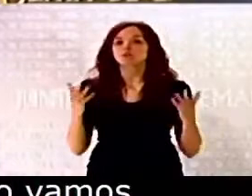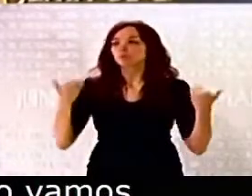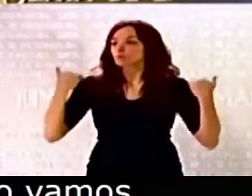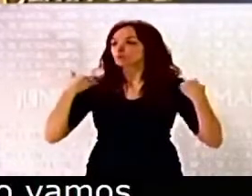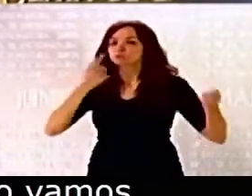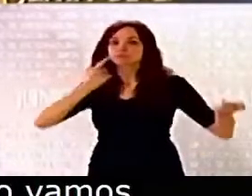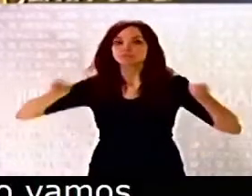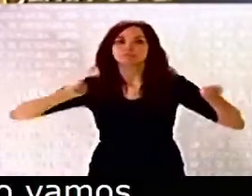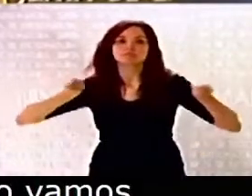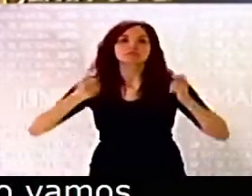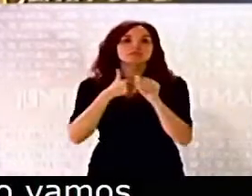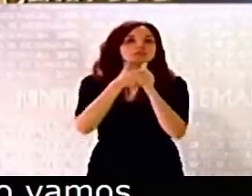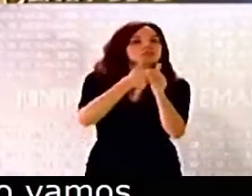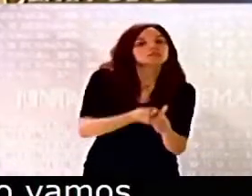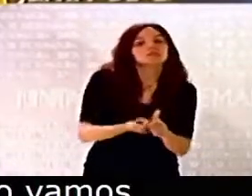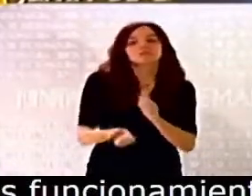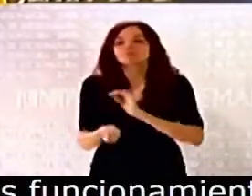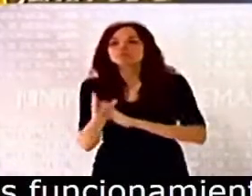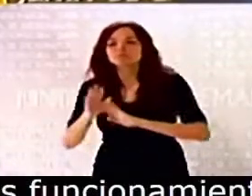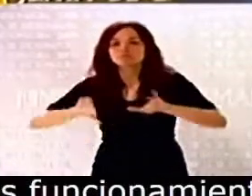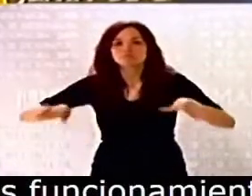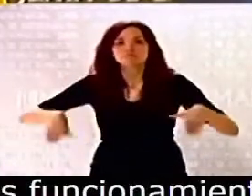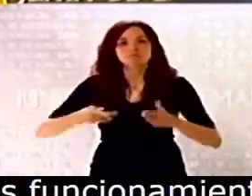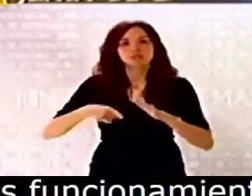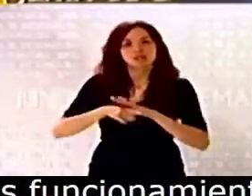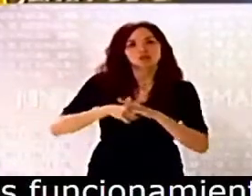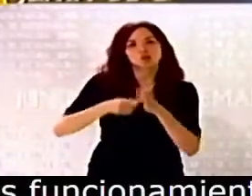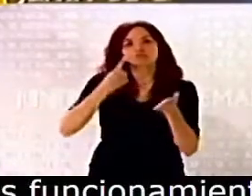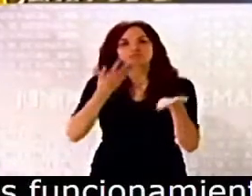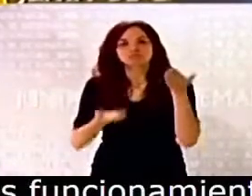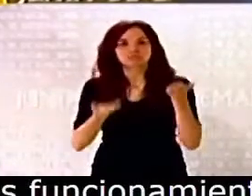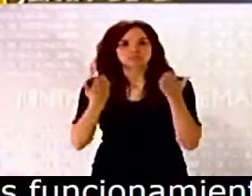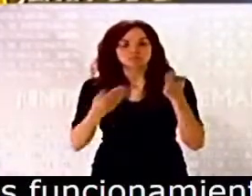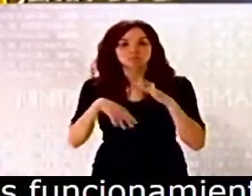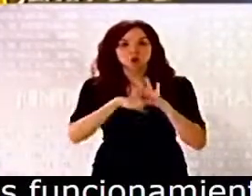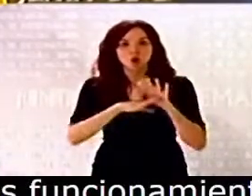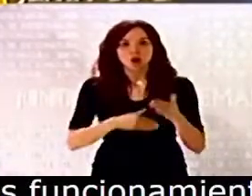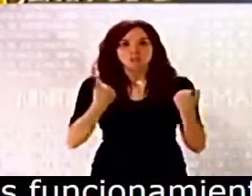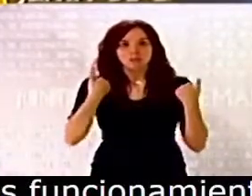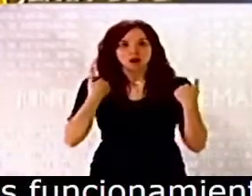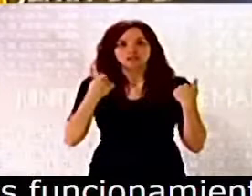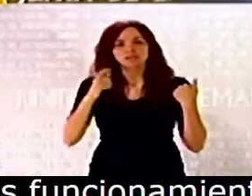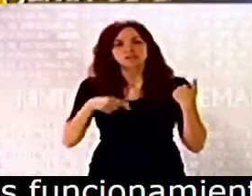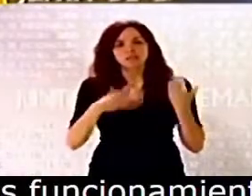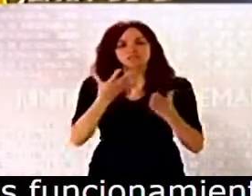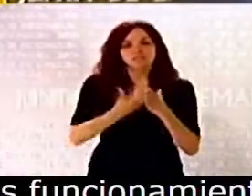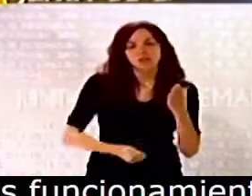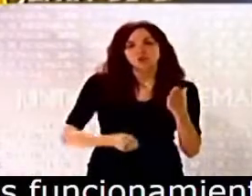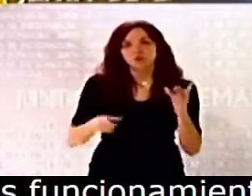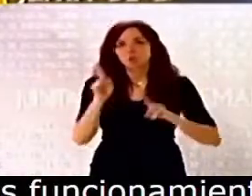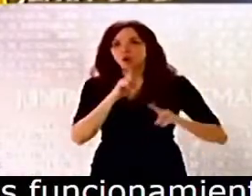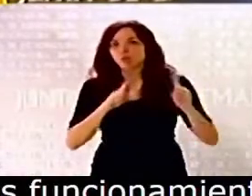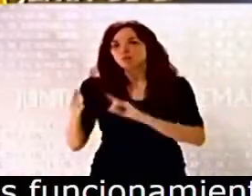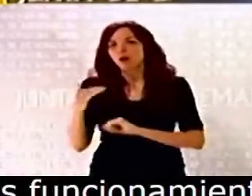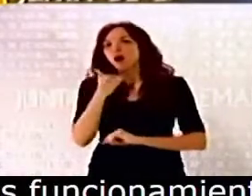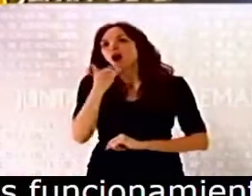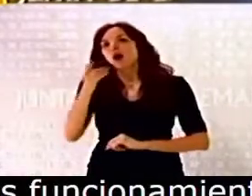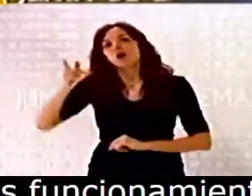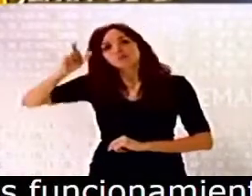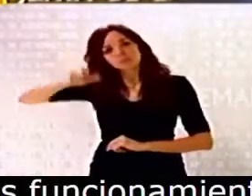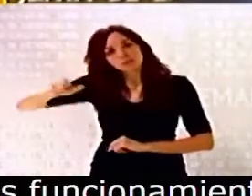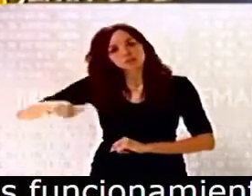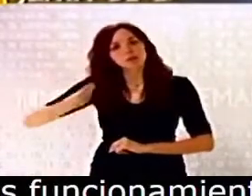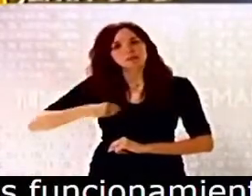coordinación, seguimiento, puesta en marcha y evaluación del programa, así como posibles vicisitudes e incidencias que se pudieran